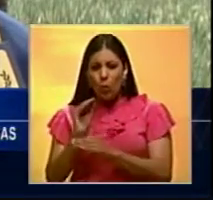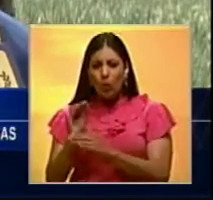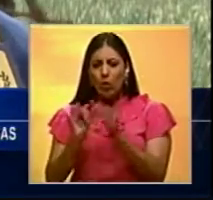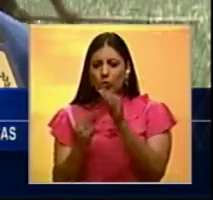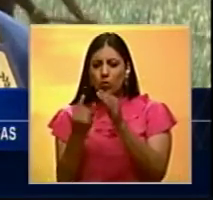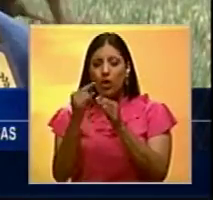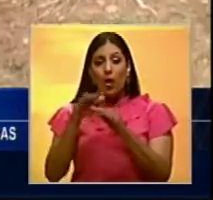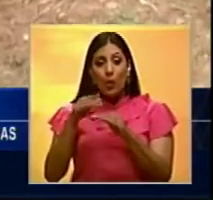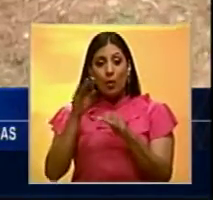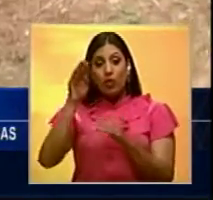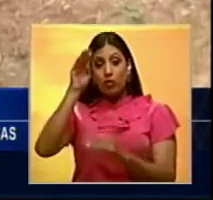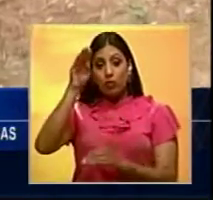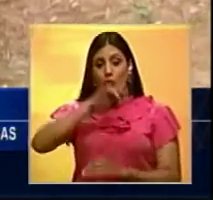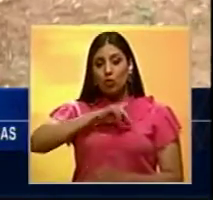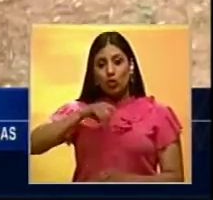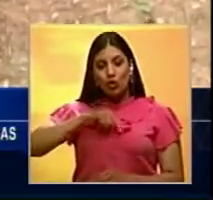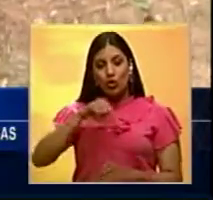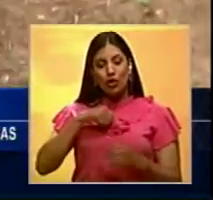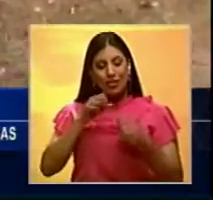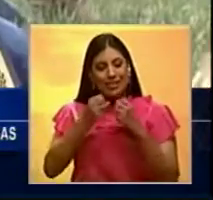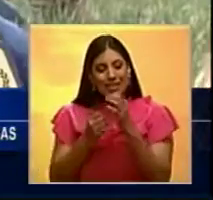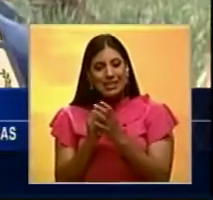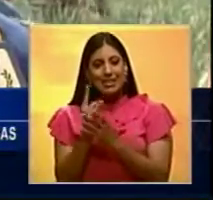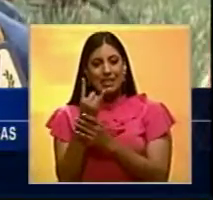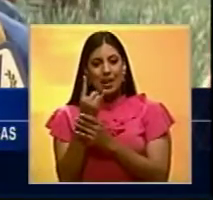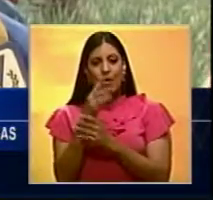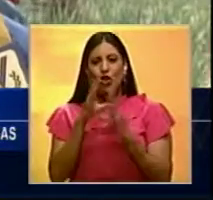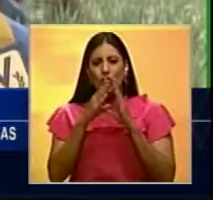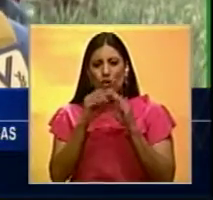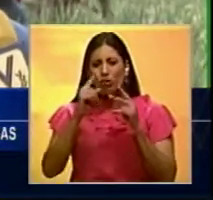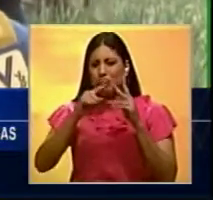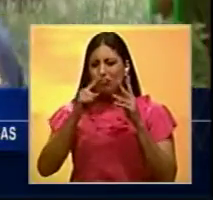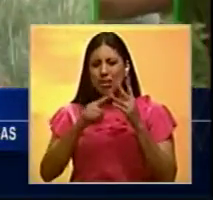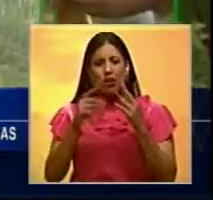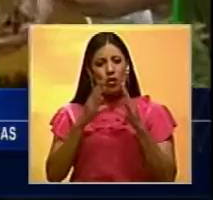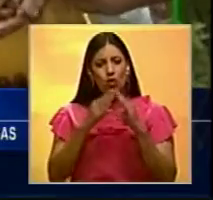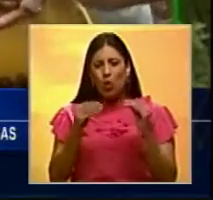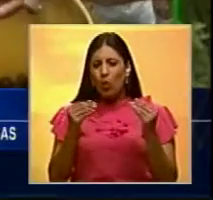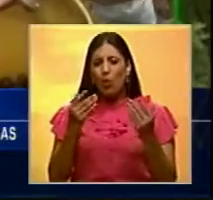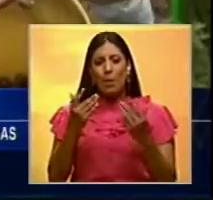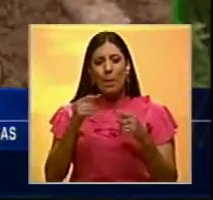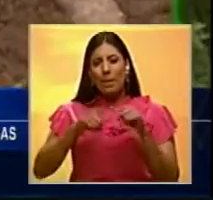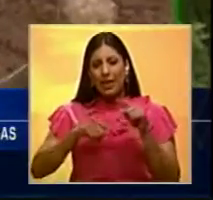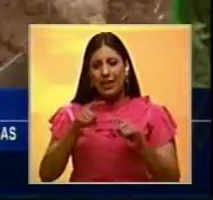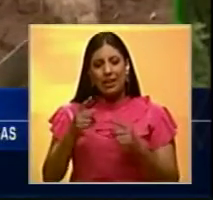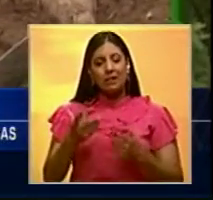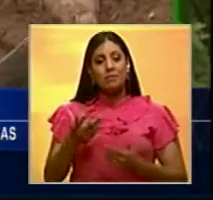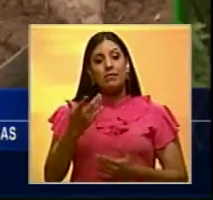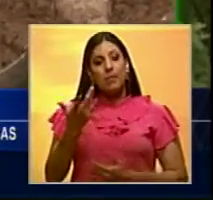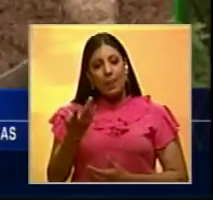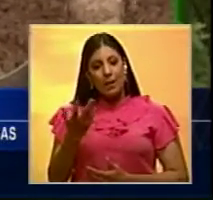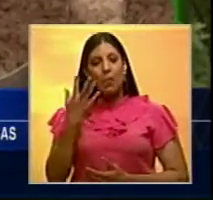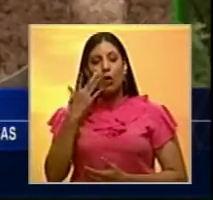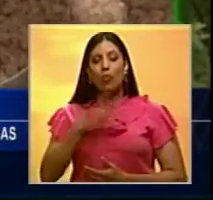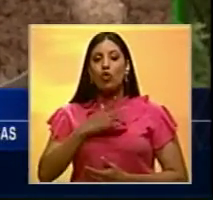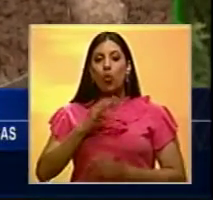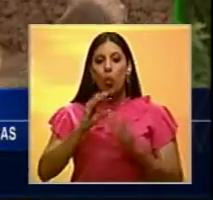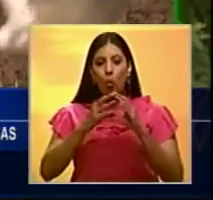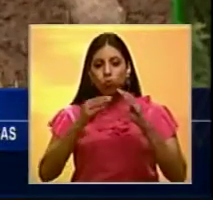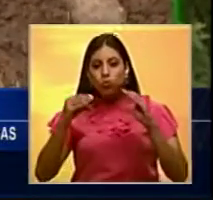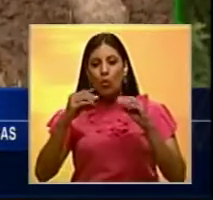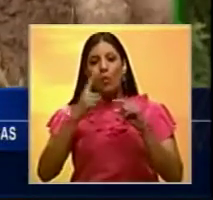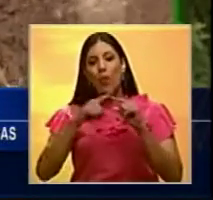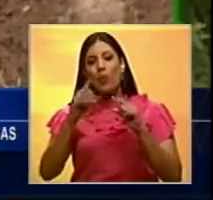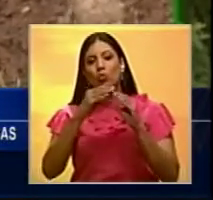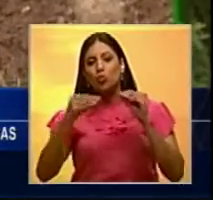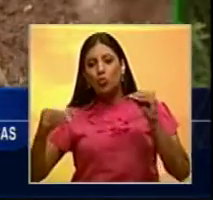porque el futuro de nosotros está en nuestra siembra. Yo tengo de todos los rubros que hay, porque si hablo de ocumo, tengo ocumo, si